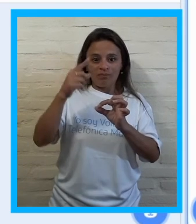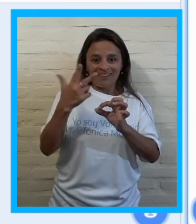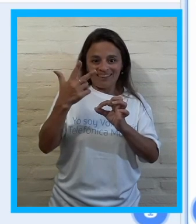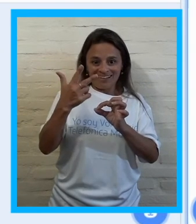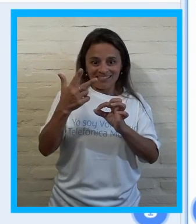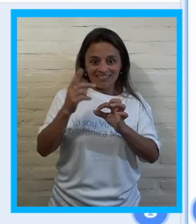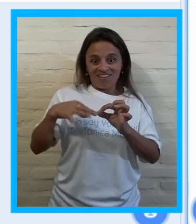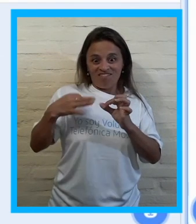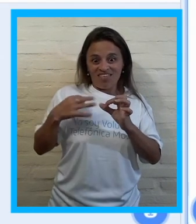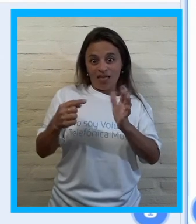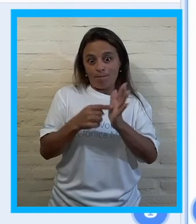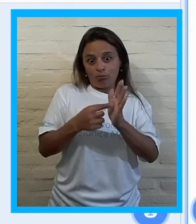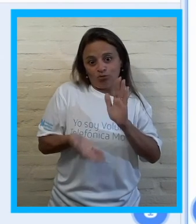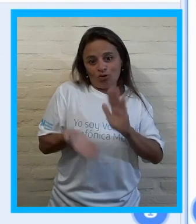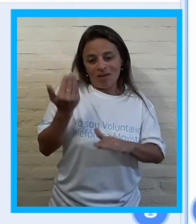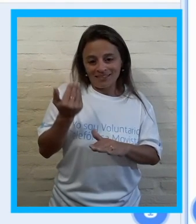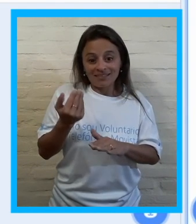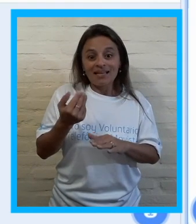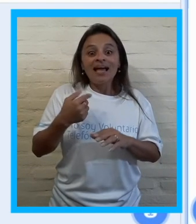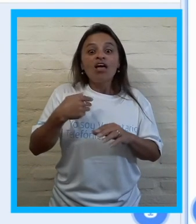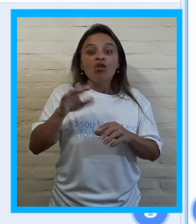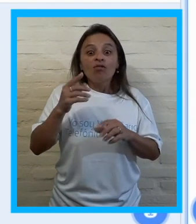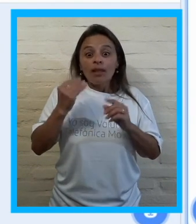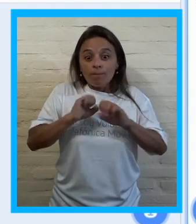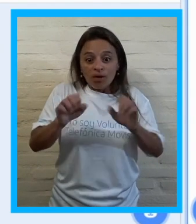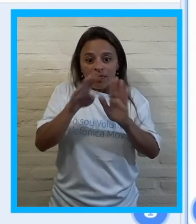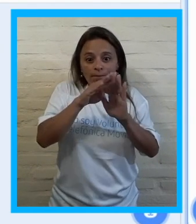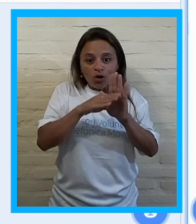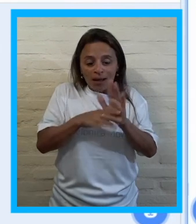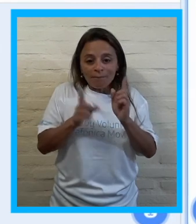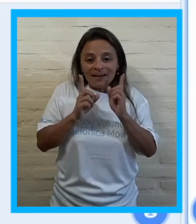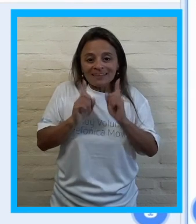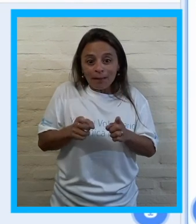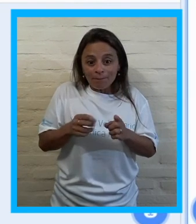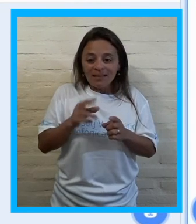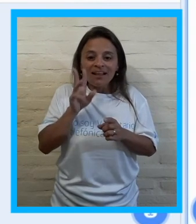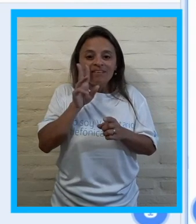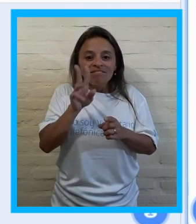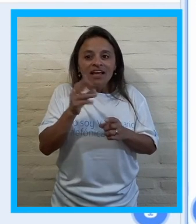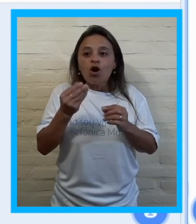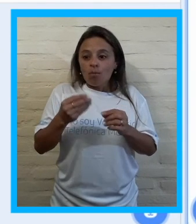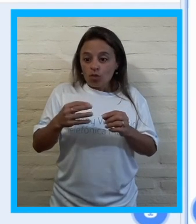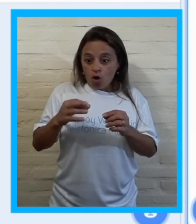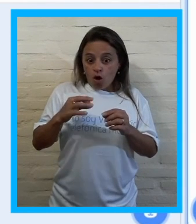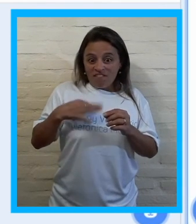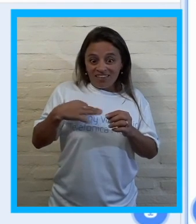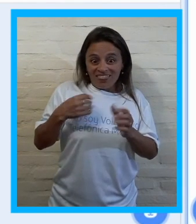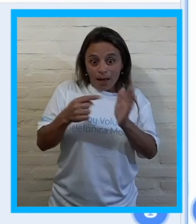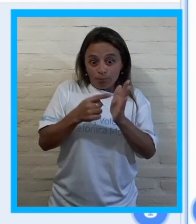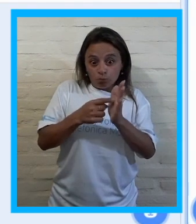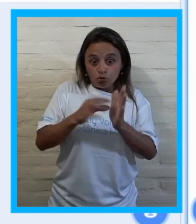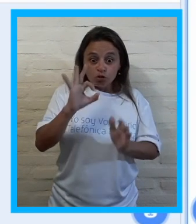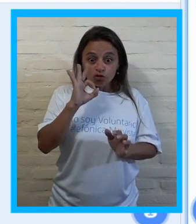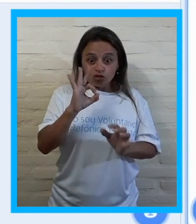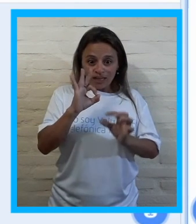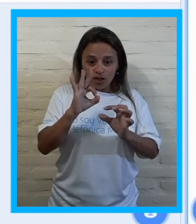tenemos 3 vidas y 0 puntos. Y lo otro que queda por programar en el escenario es que cuando las vidas llegan a 0,